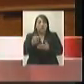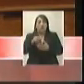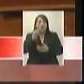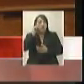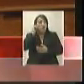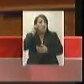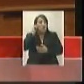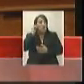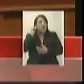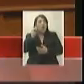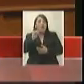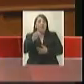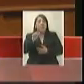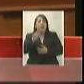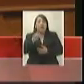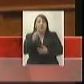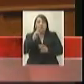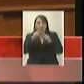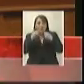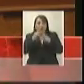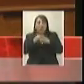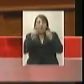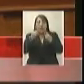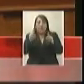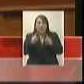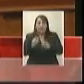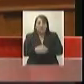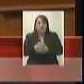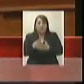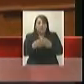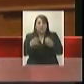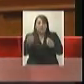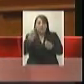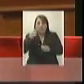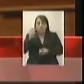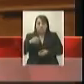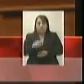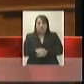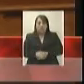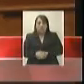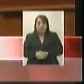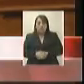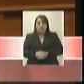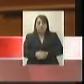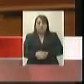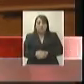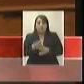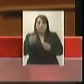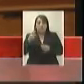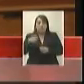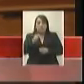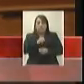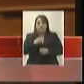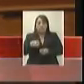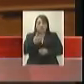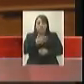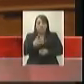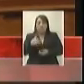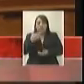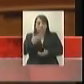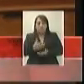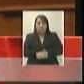Marielita una sonrisa en Navidad que tanto merece y que tanto necesita, señor presidente.